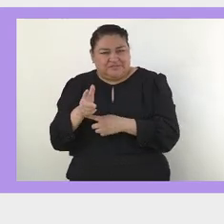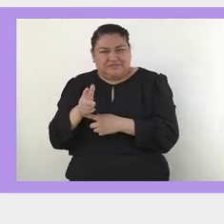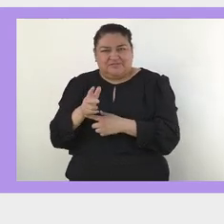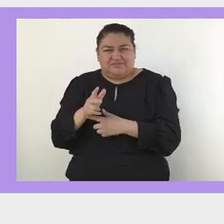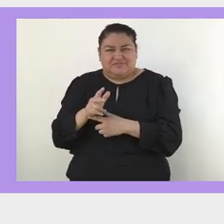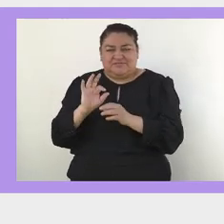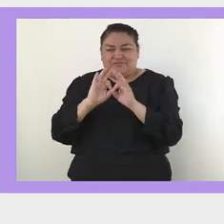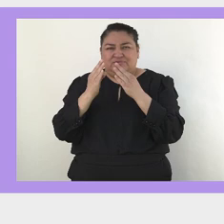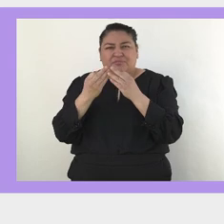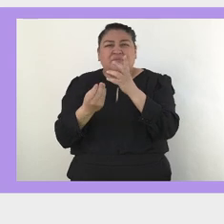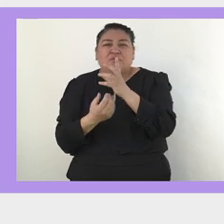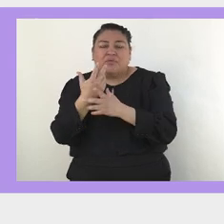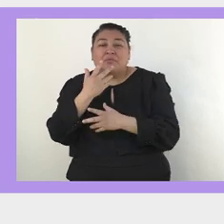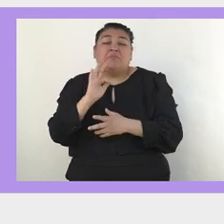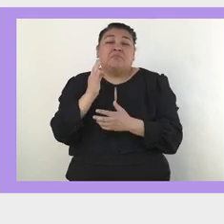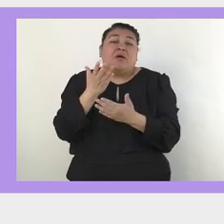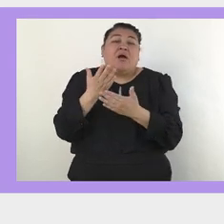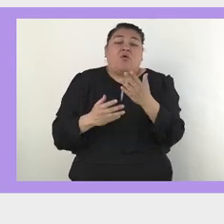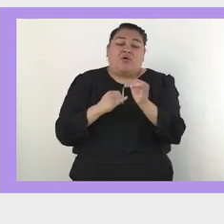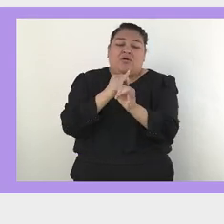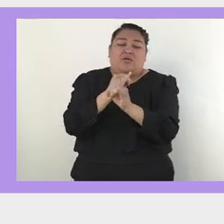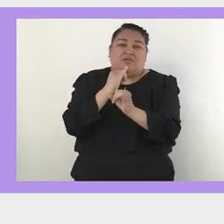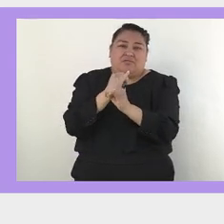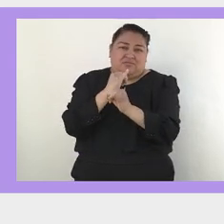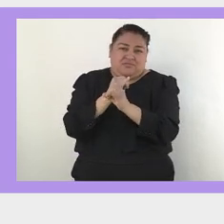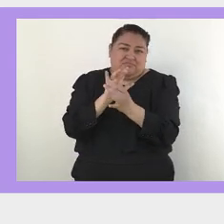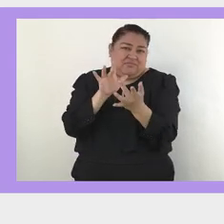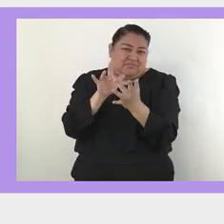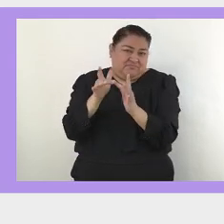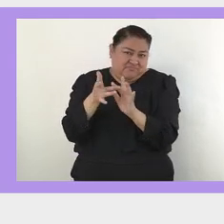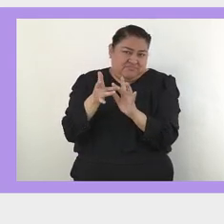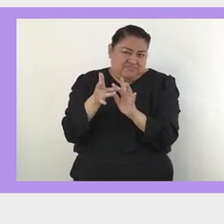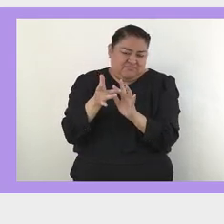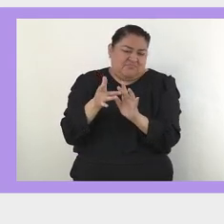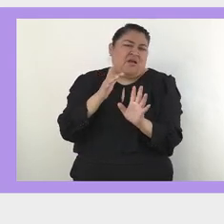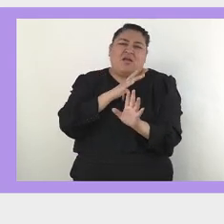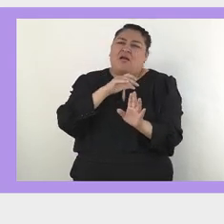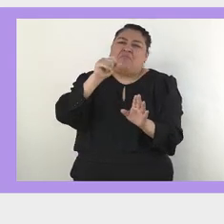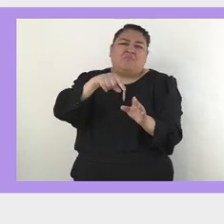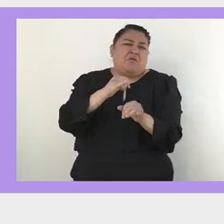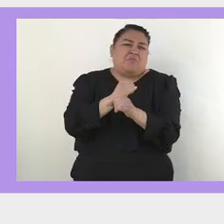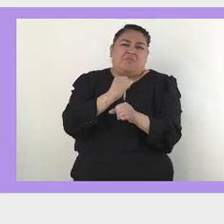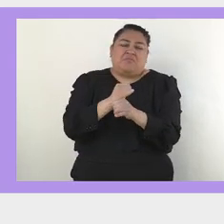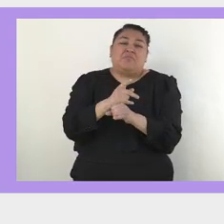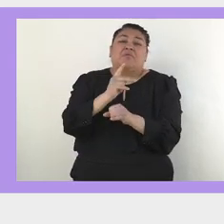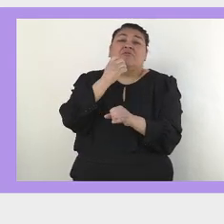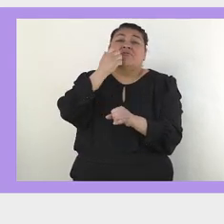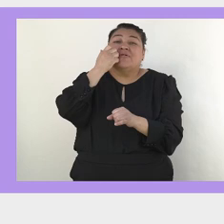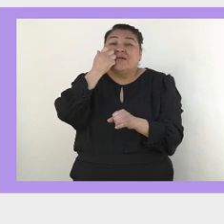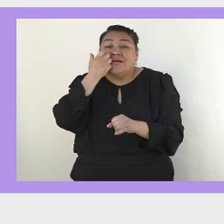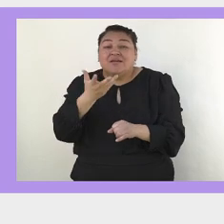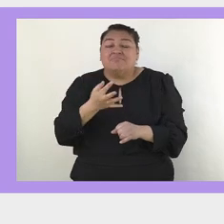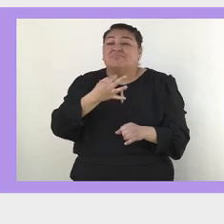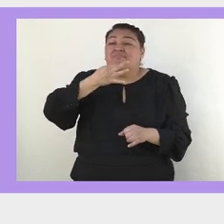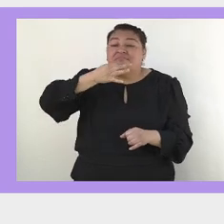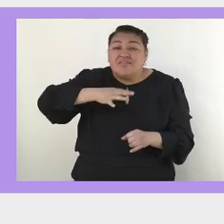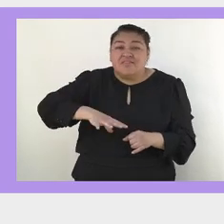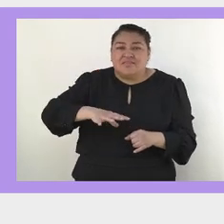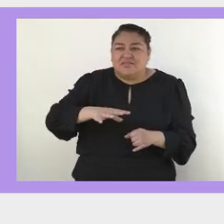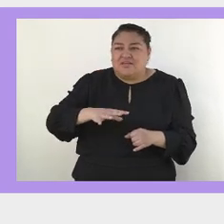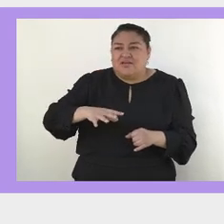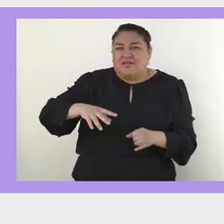ahora con las redes sociales Pues todo es digital pero también queremos llevar el fútbol femenil a la calle que las niñas conozcan